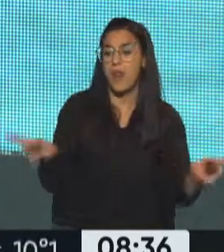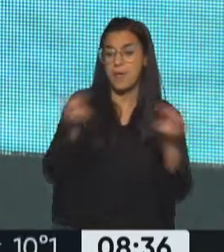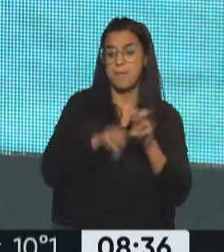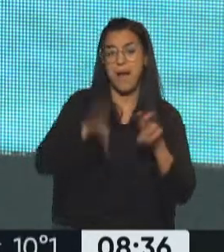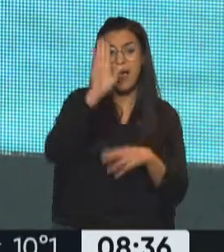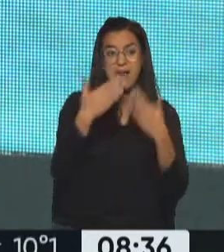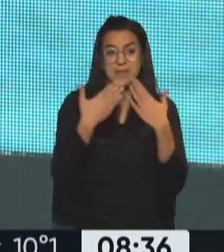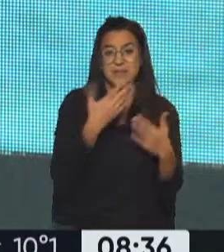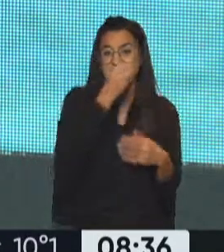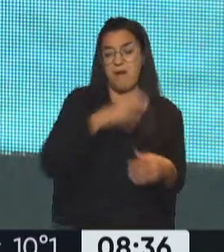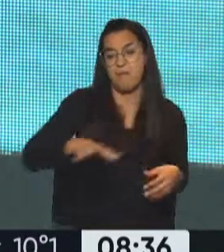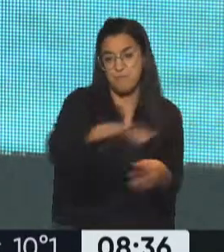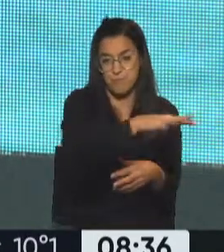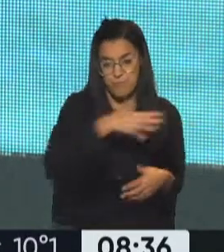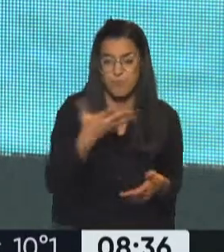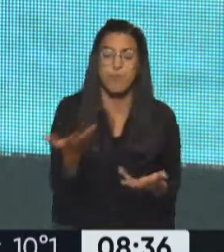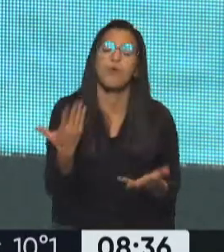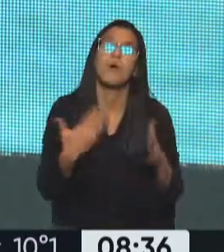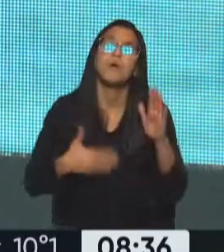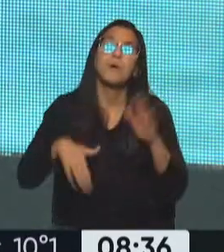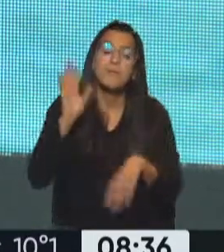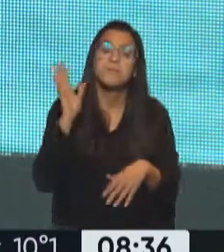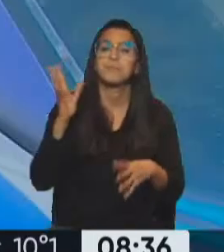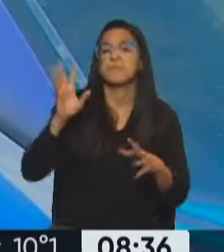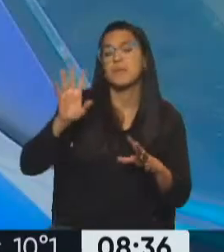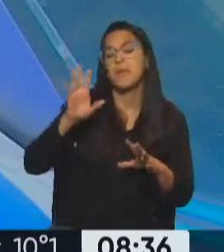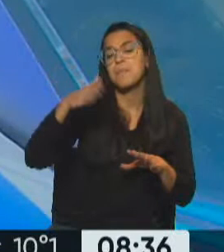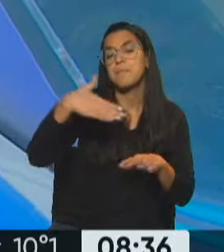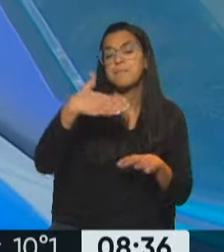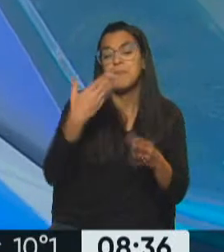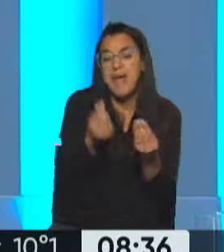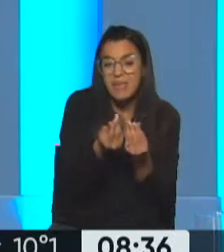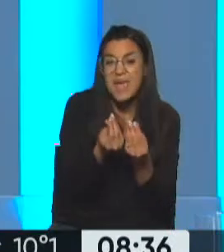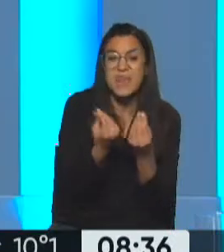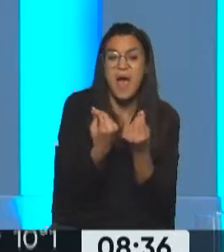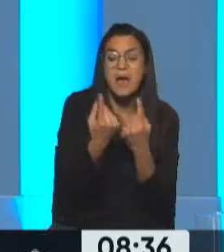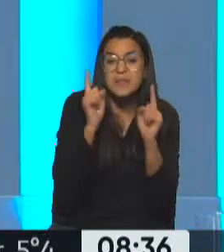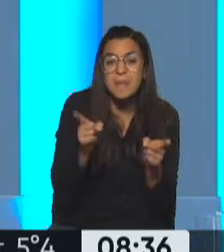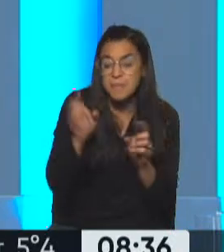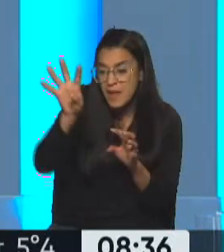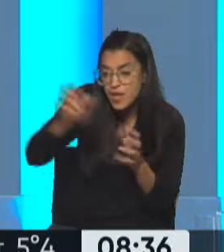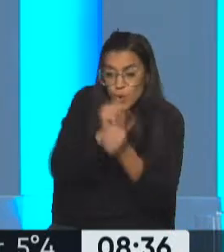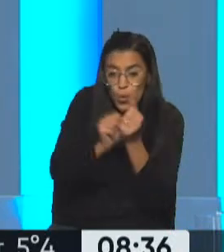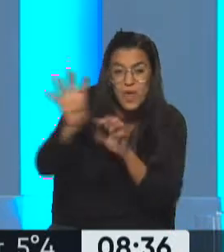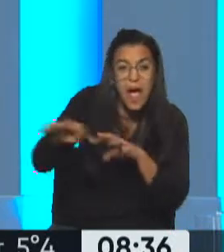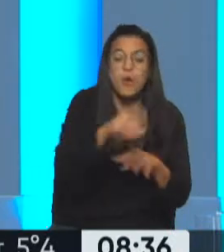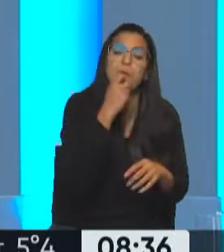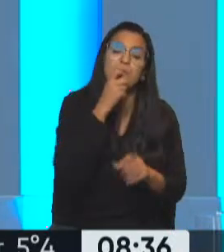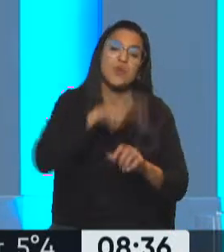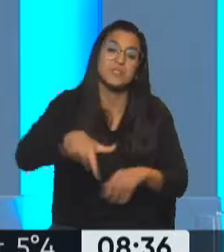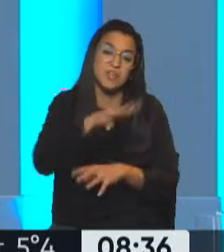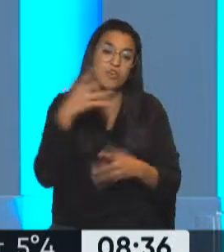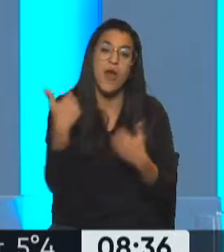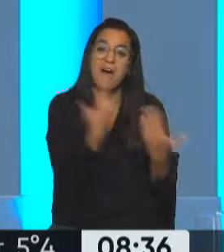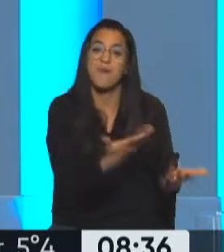Argentina, tanto desde el punto de vista de la materia prima como de la agroindustria. Entonces, sí, también un sector que se ha visto sí. muy beneficiado, por ejemplo, por la